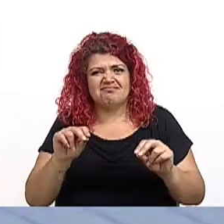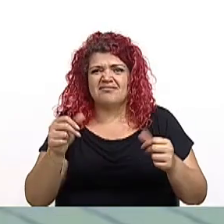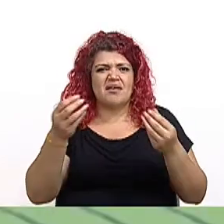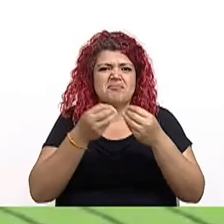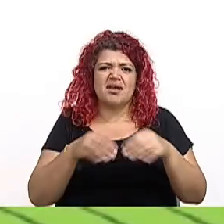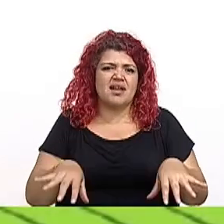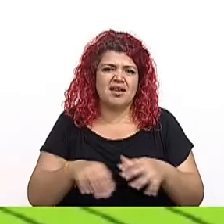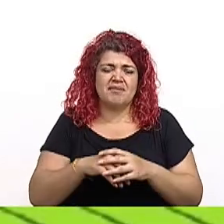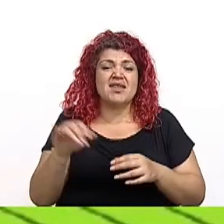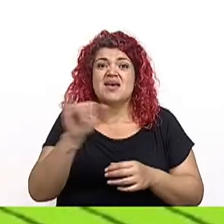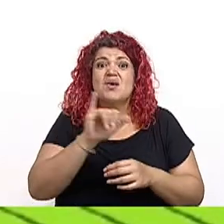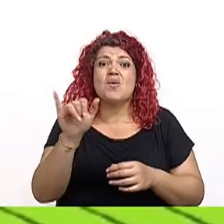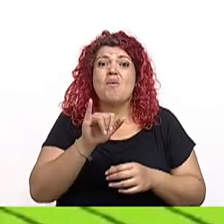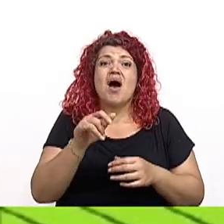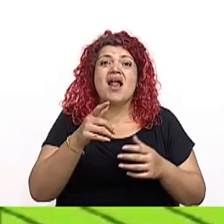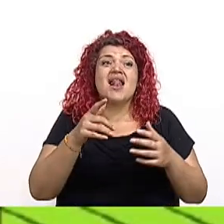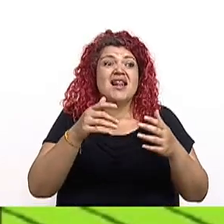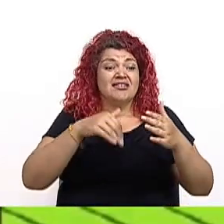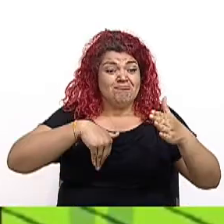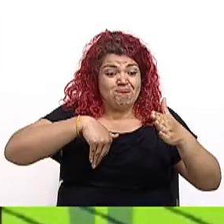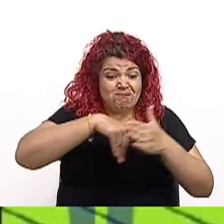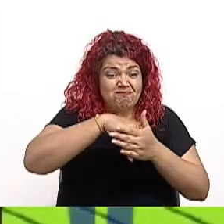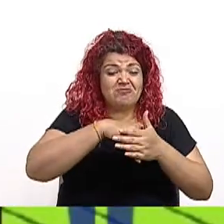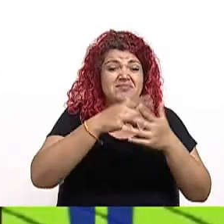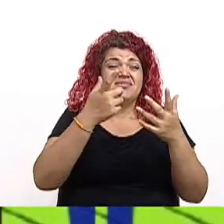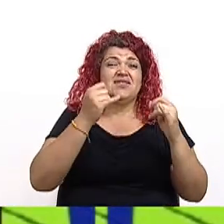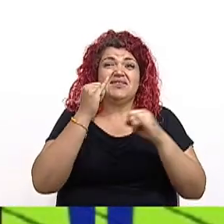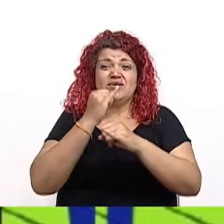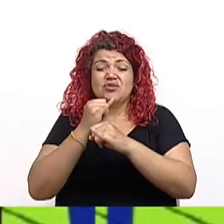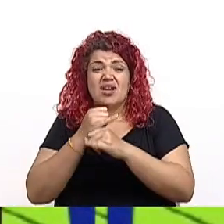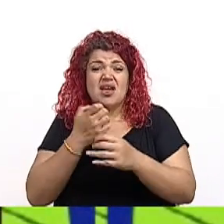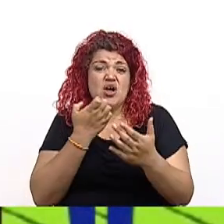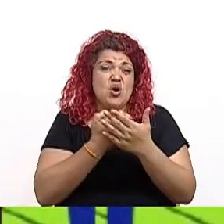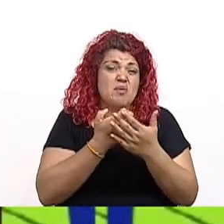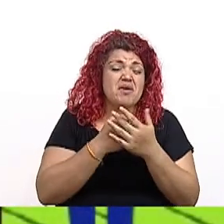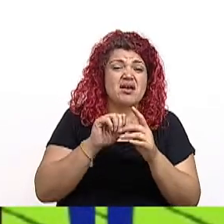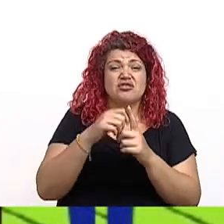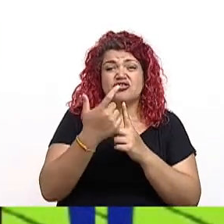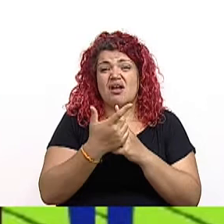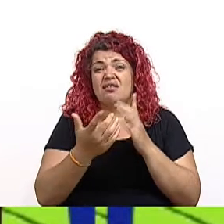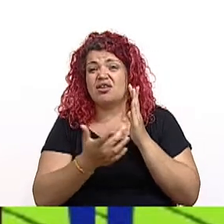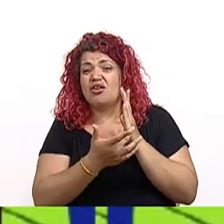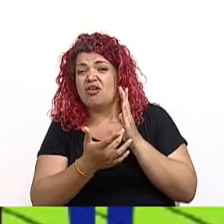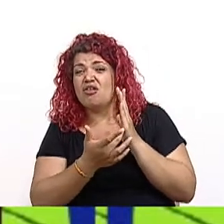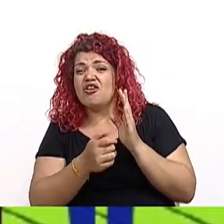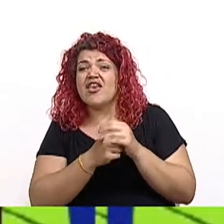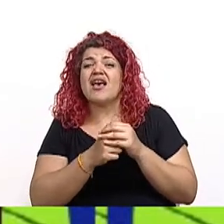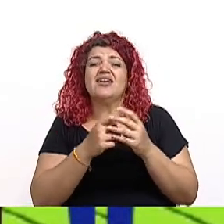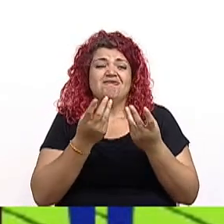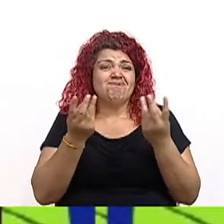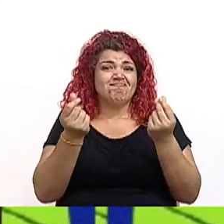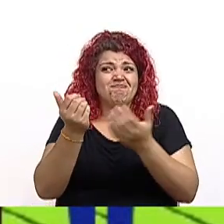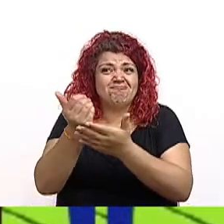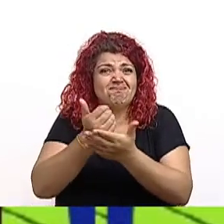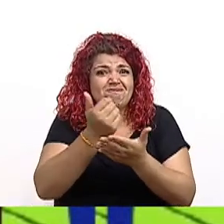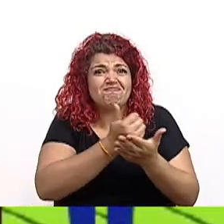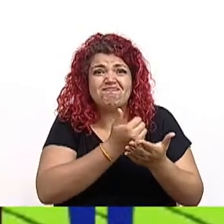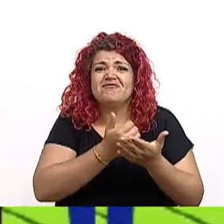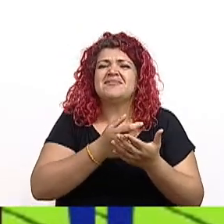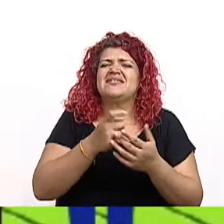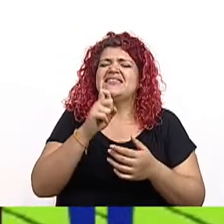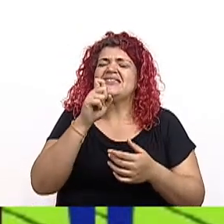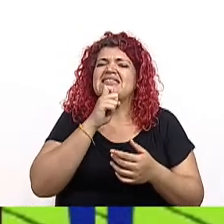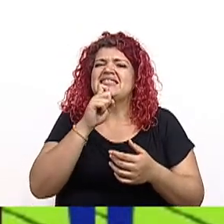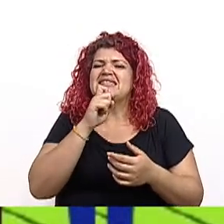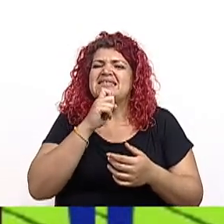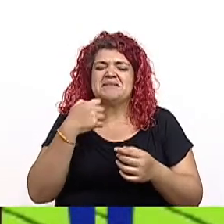existen diversas barreras institucionales, económicas, sociales, tecnológicas y de recursos que dificultan la